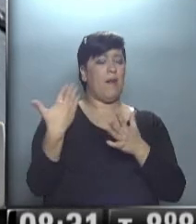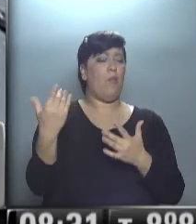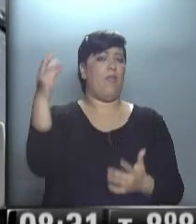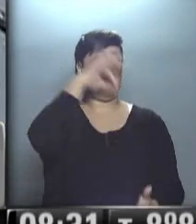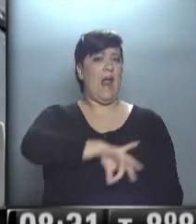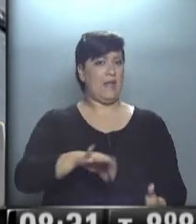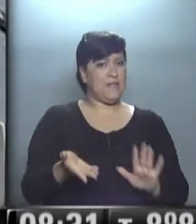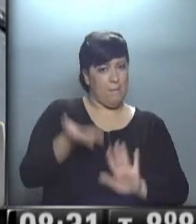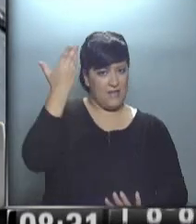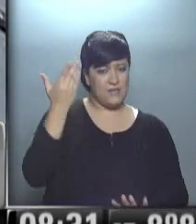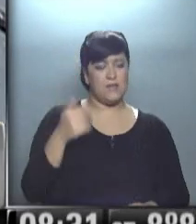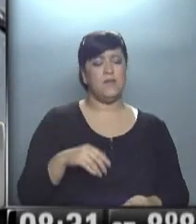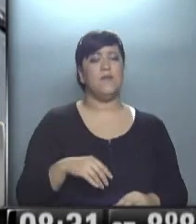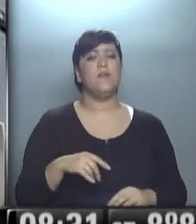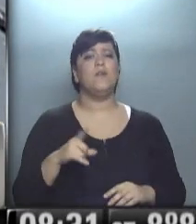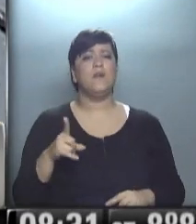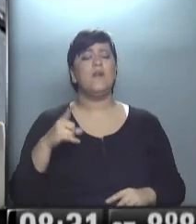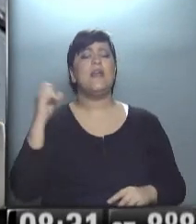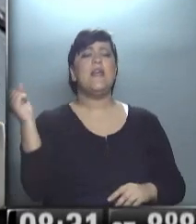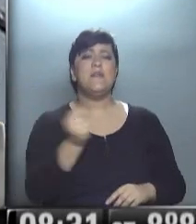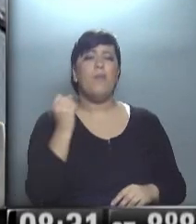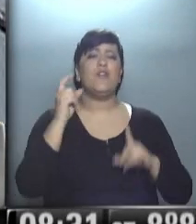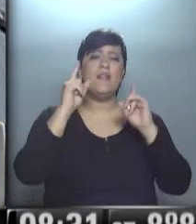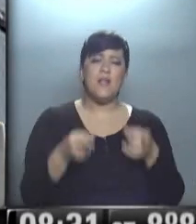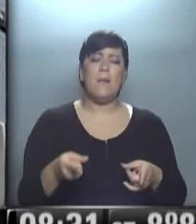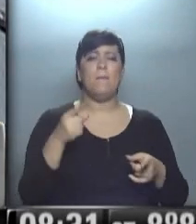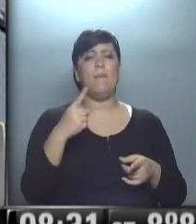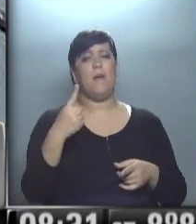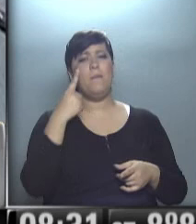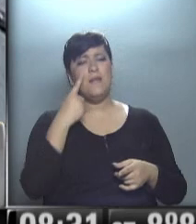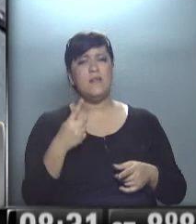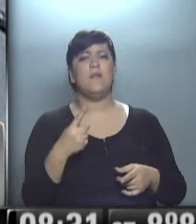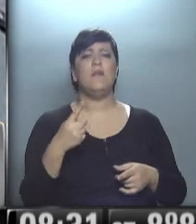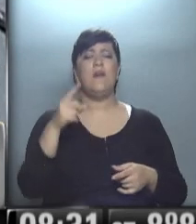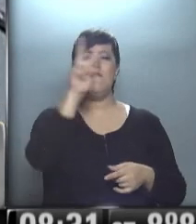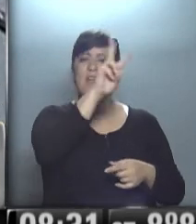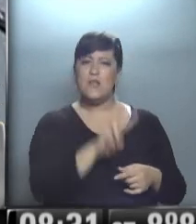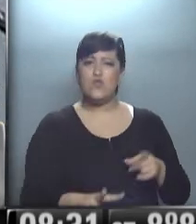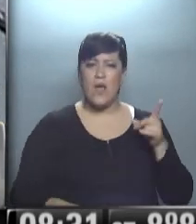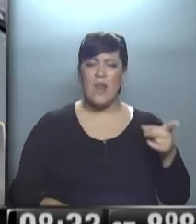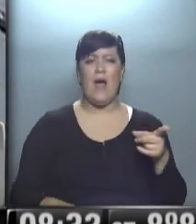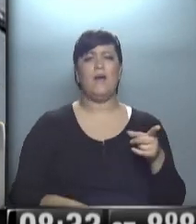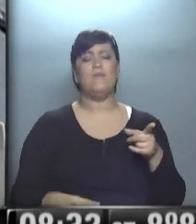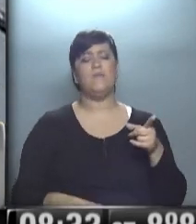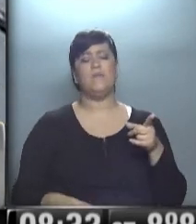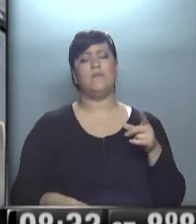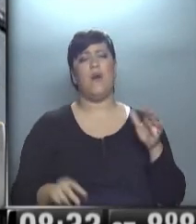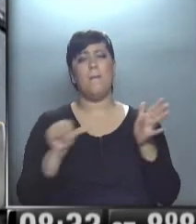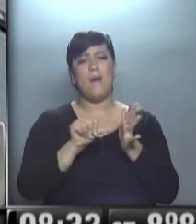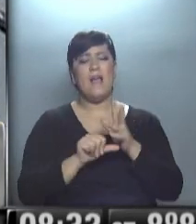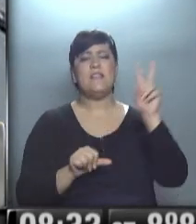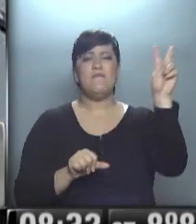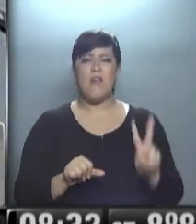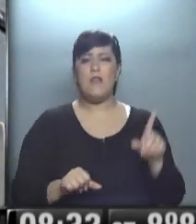segundo es importante observar que la república bolivariana de venezuela es un importante mercado